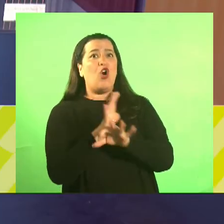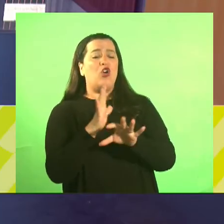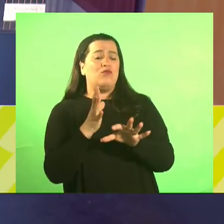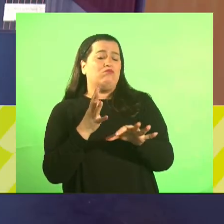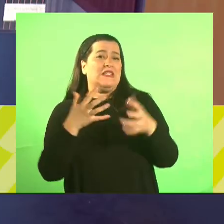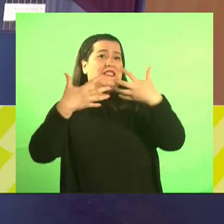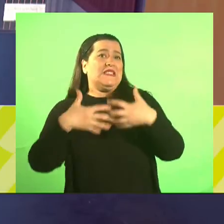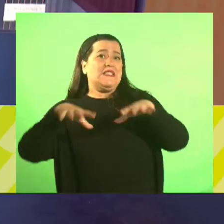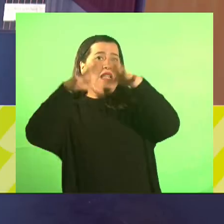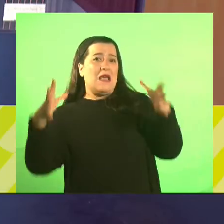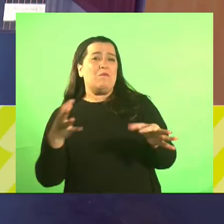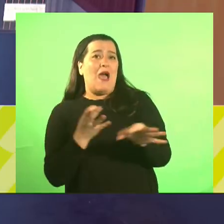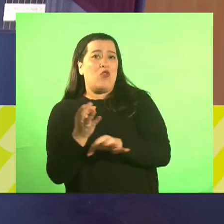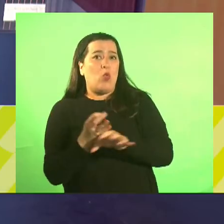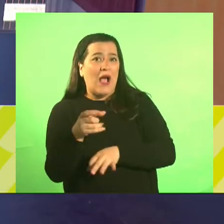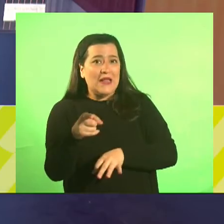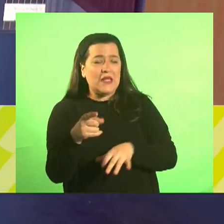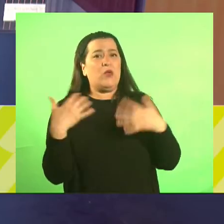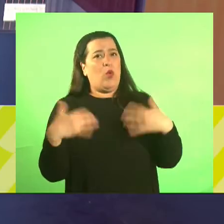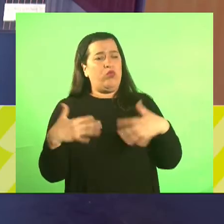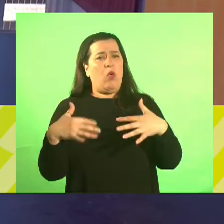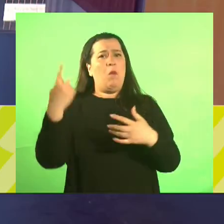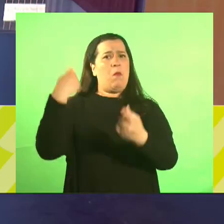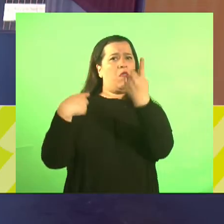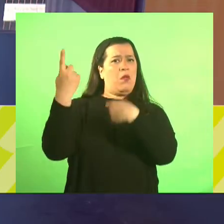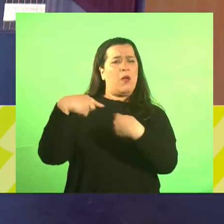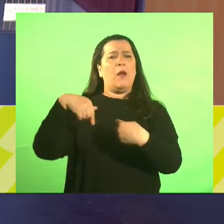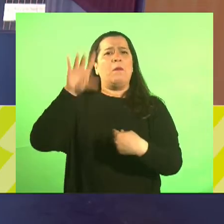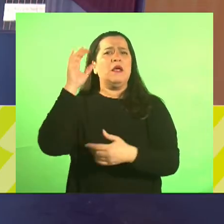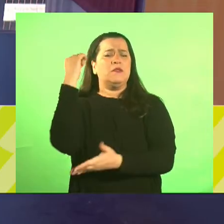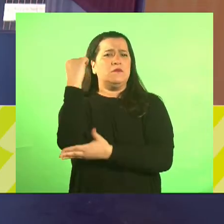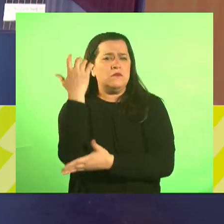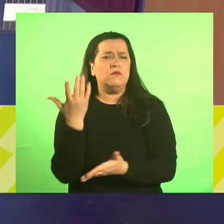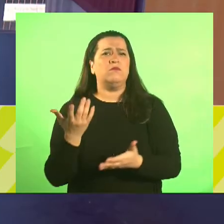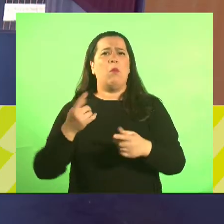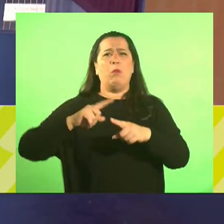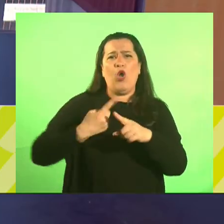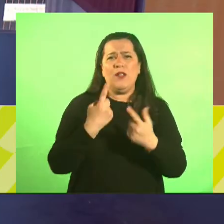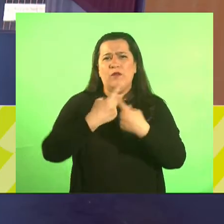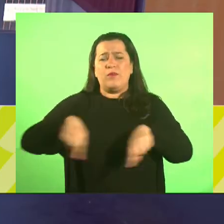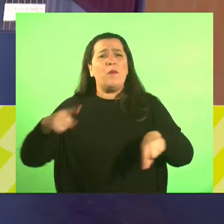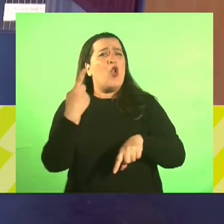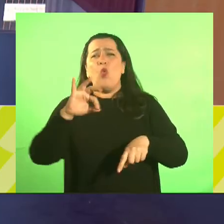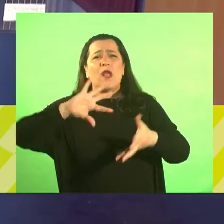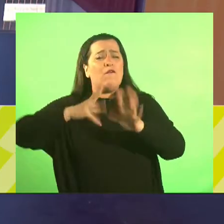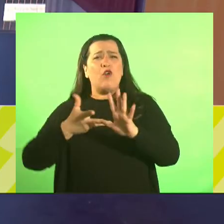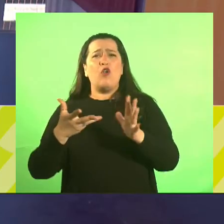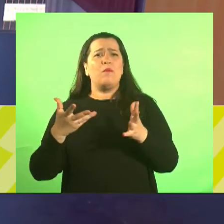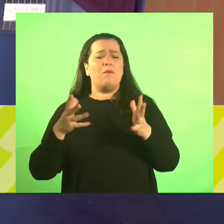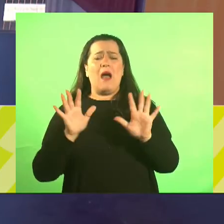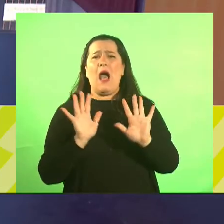educativo tramita mucho el imperio, su modelo económico, cultural y político, y una única manera de ser en el